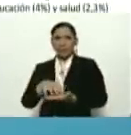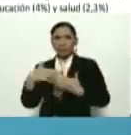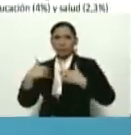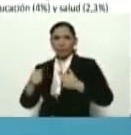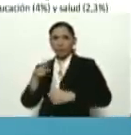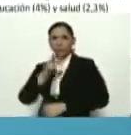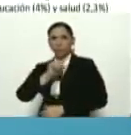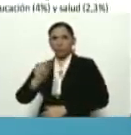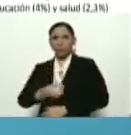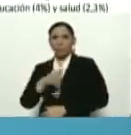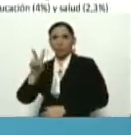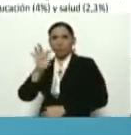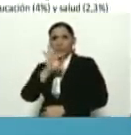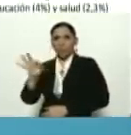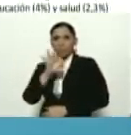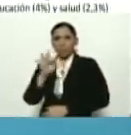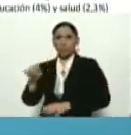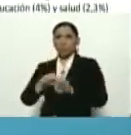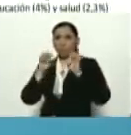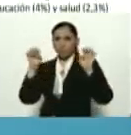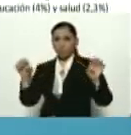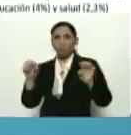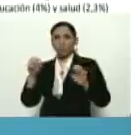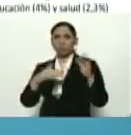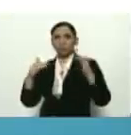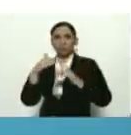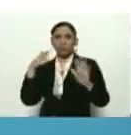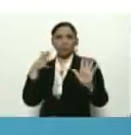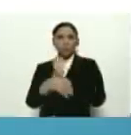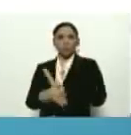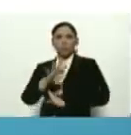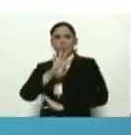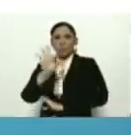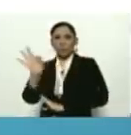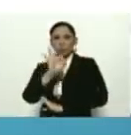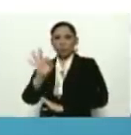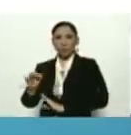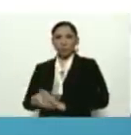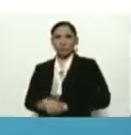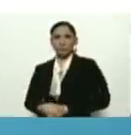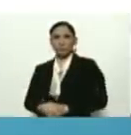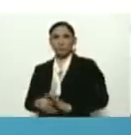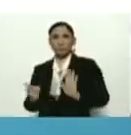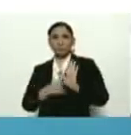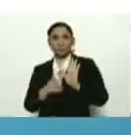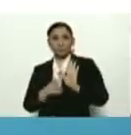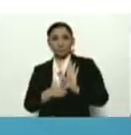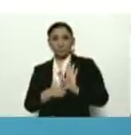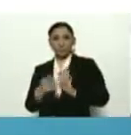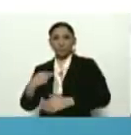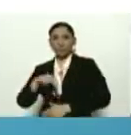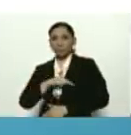al 2,2%, y en educación, que está en torno al 4%. La verdad es que estamos